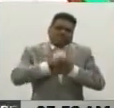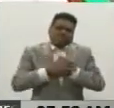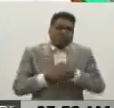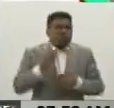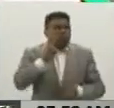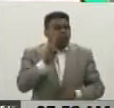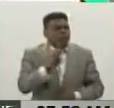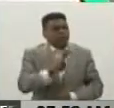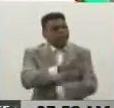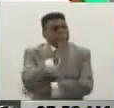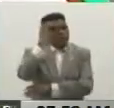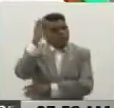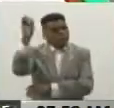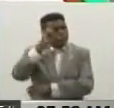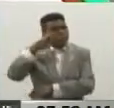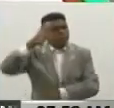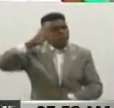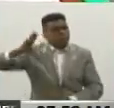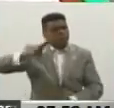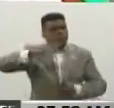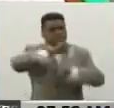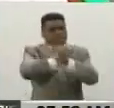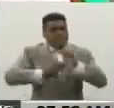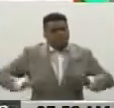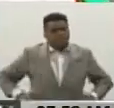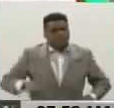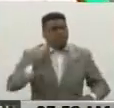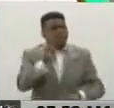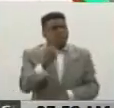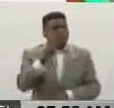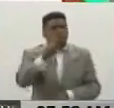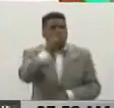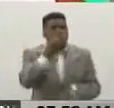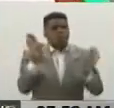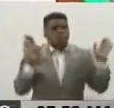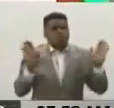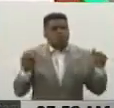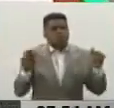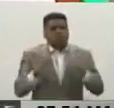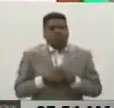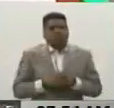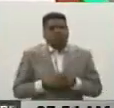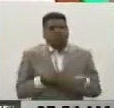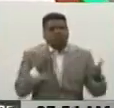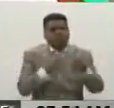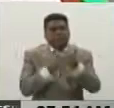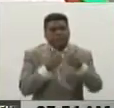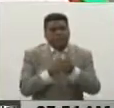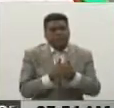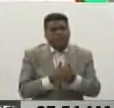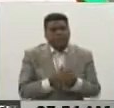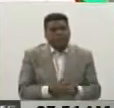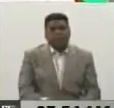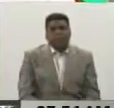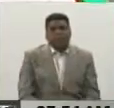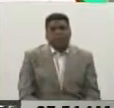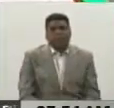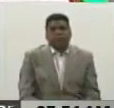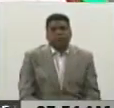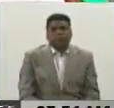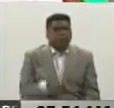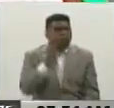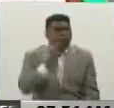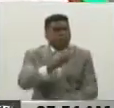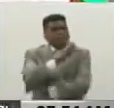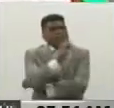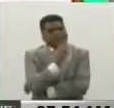matrices de opinión contra nuestra Fuerza Armada, por ejemplo, que se posicionan en Twitter y le haces el estudio y el seguimiento, la traza a esos ataques, te das cuenta que la mayoría